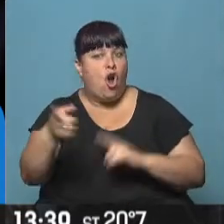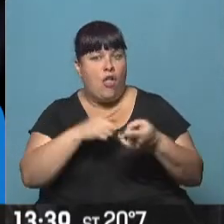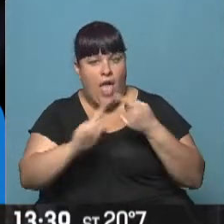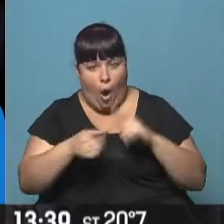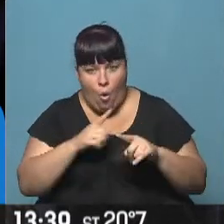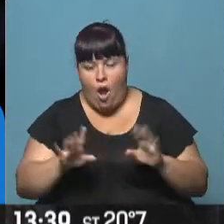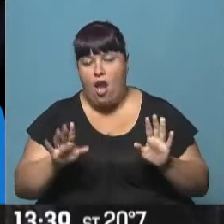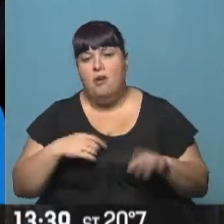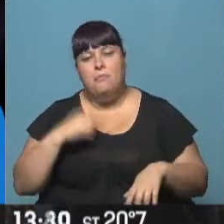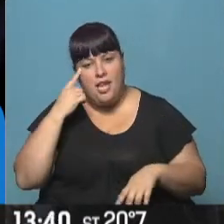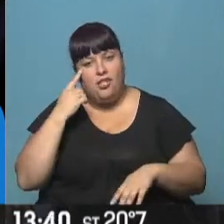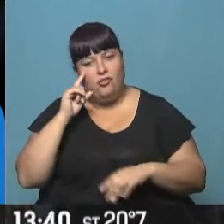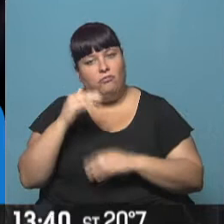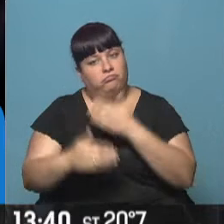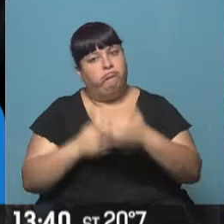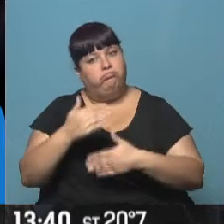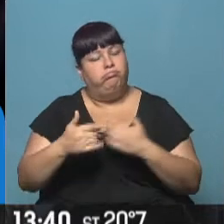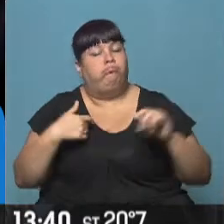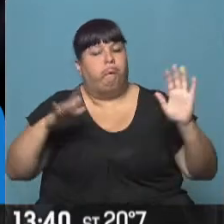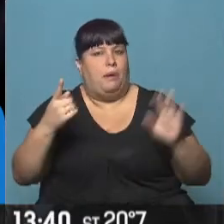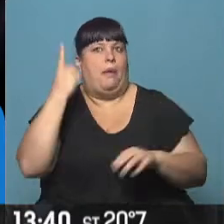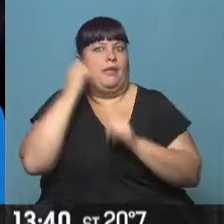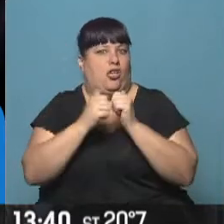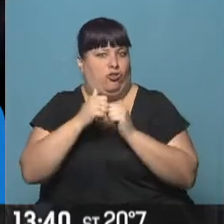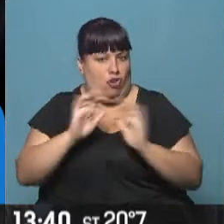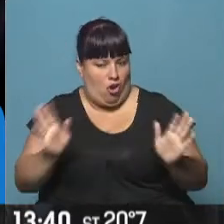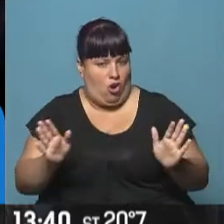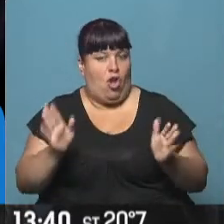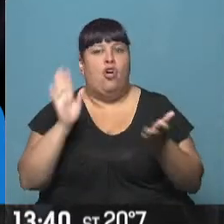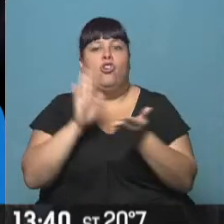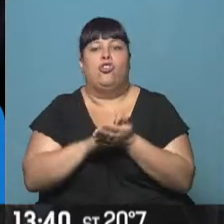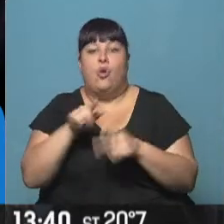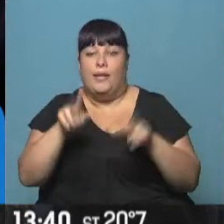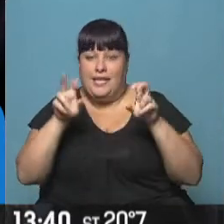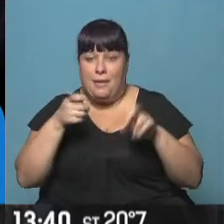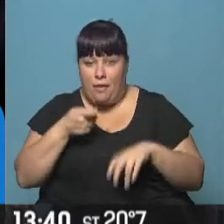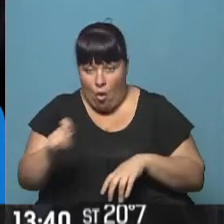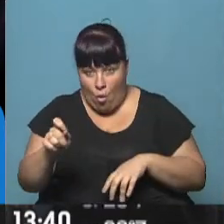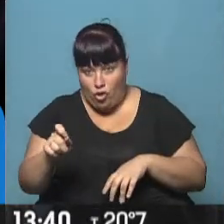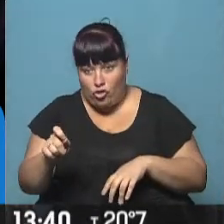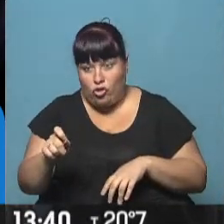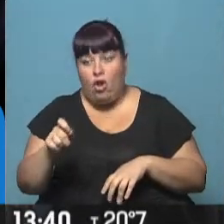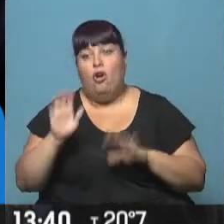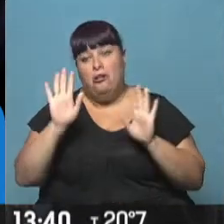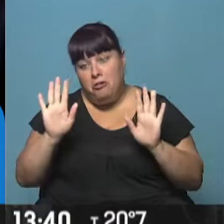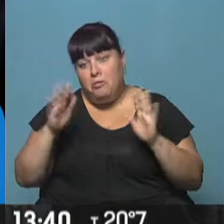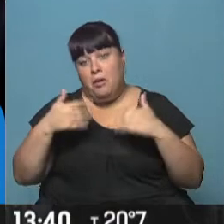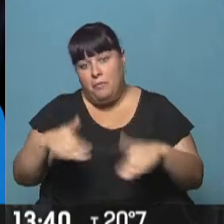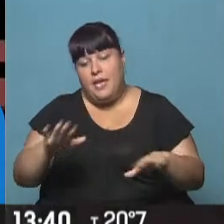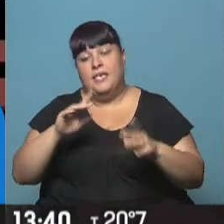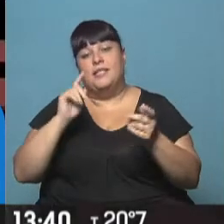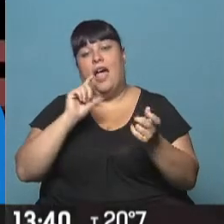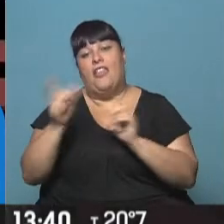acuerdo creo que es un paso, yo diría, histórico. Con relación a ese tema de los juicios, queda abierto un esquema